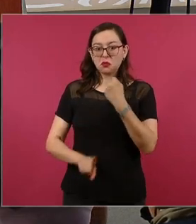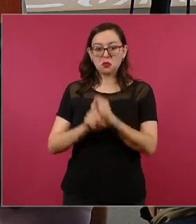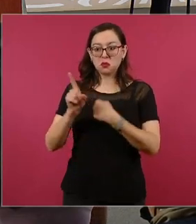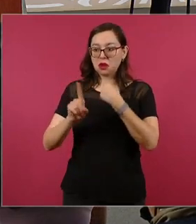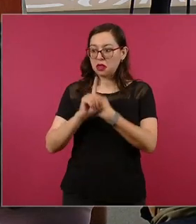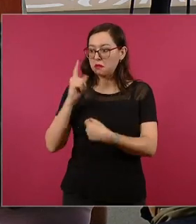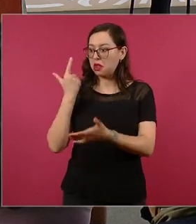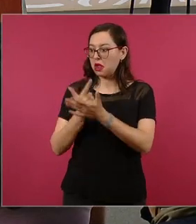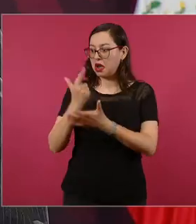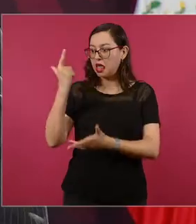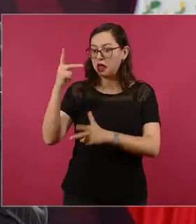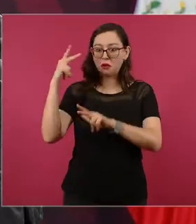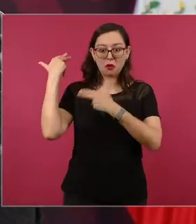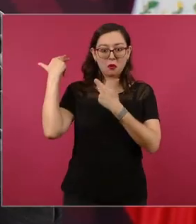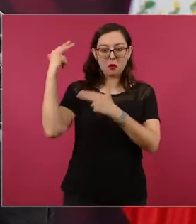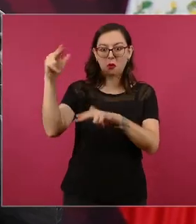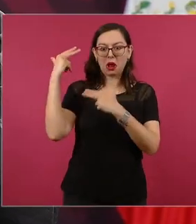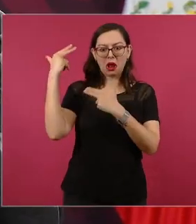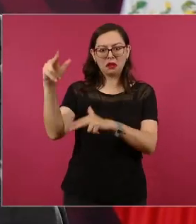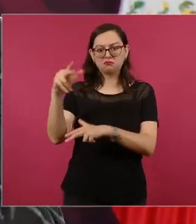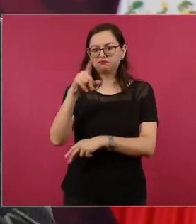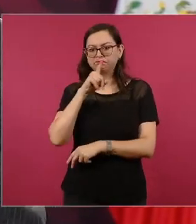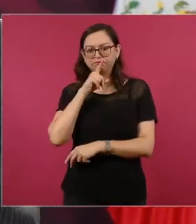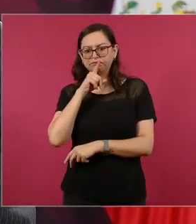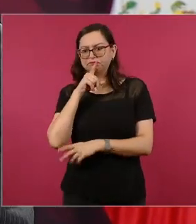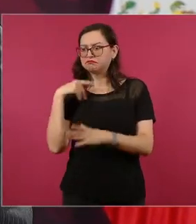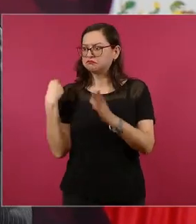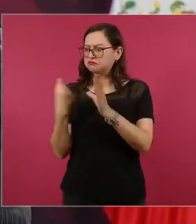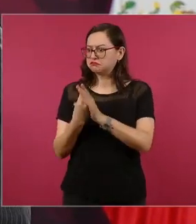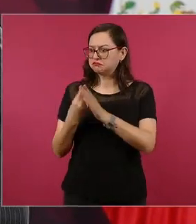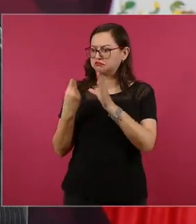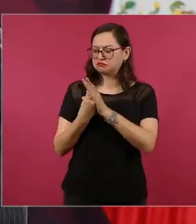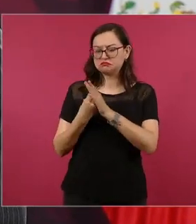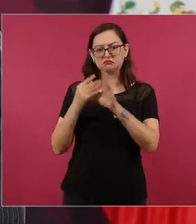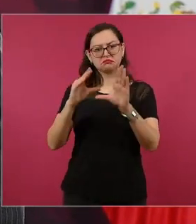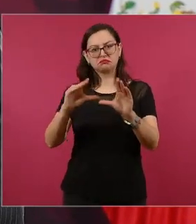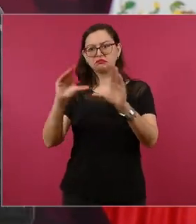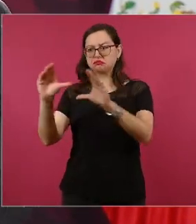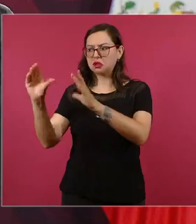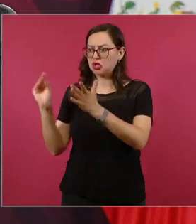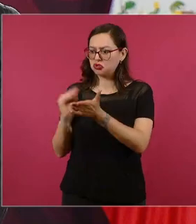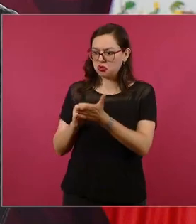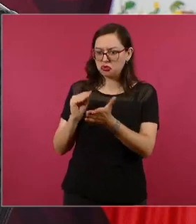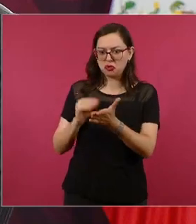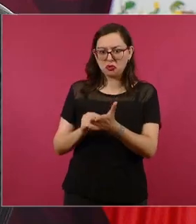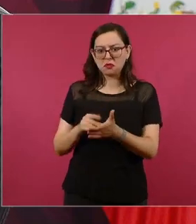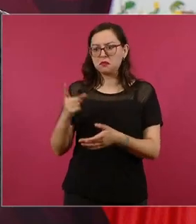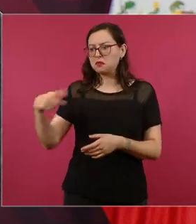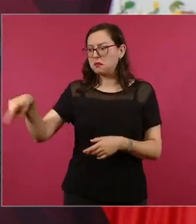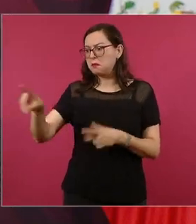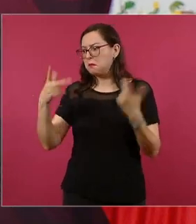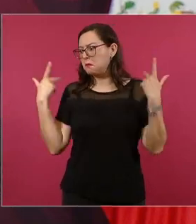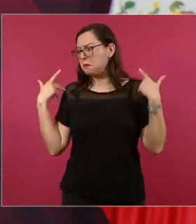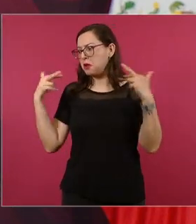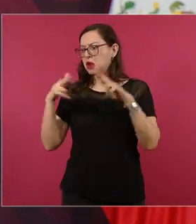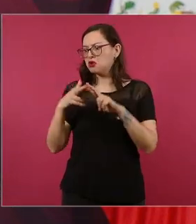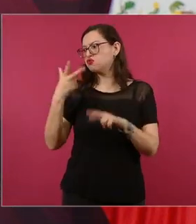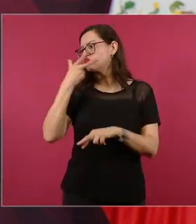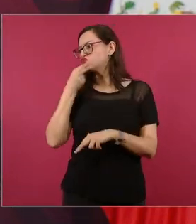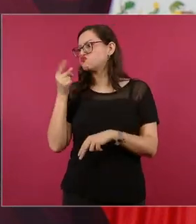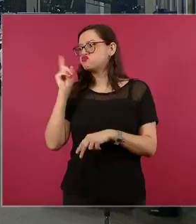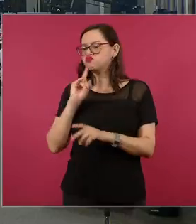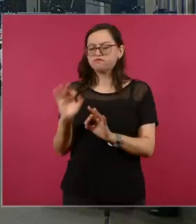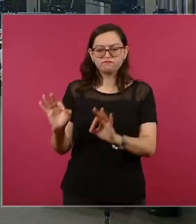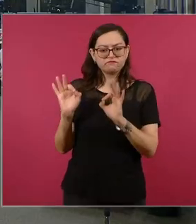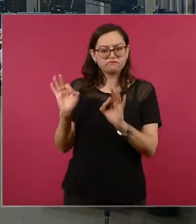huelgas, no se ha dejado de dar clases, se han portado a las maestras, a los maestros de